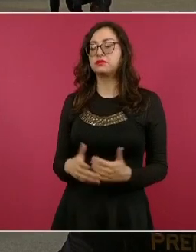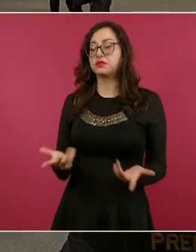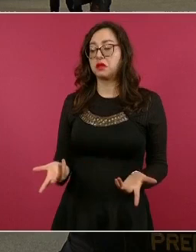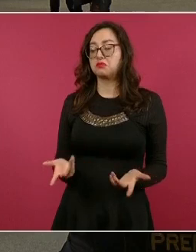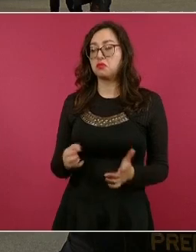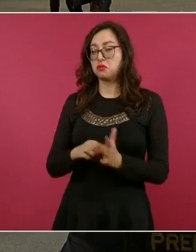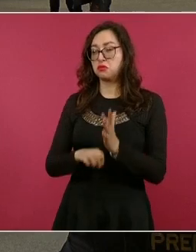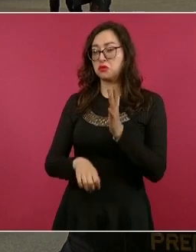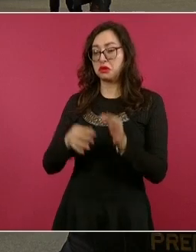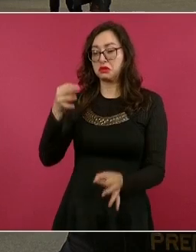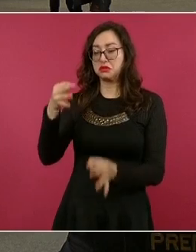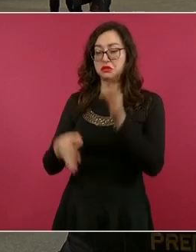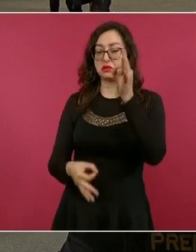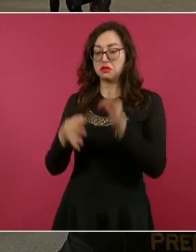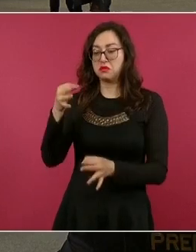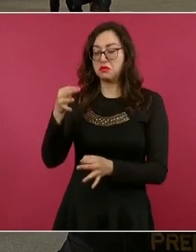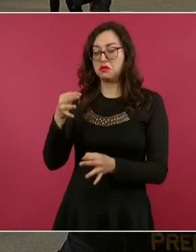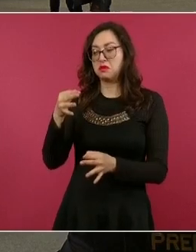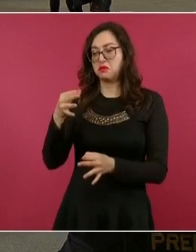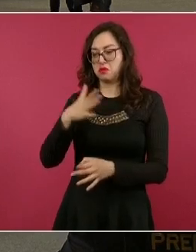Tribunal de Justicia